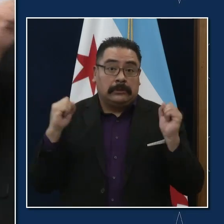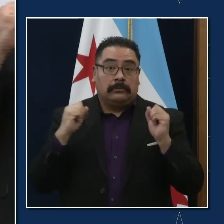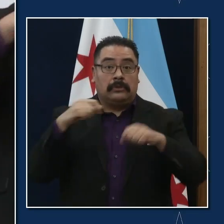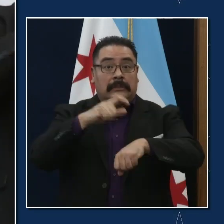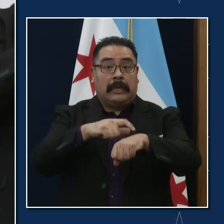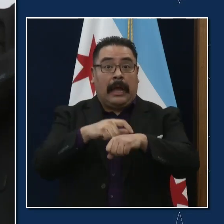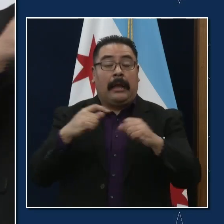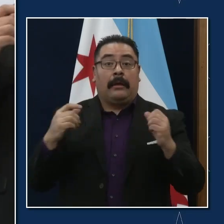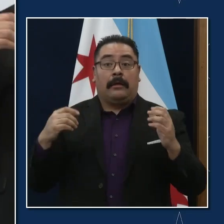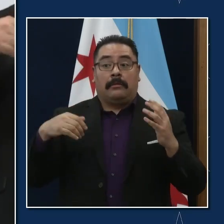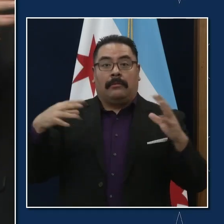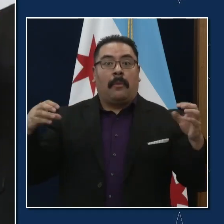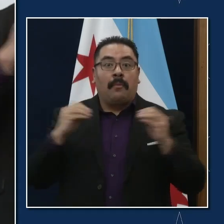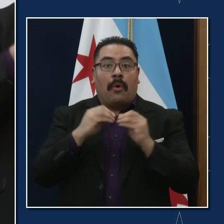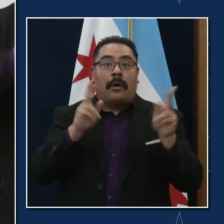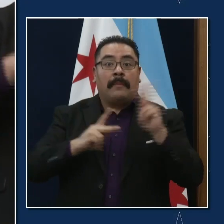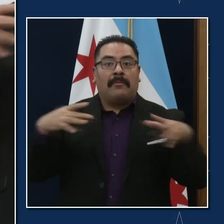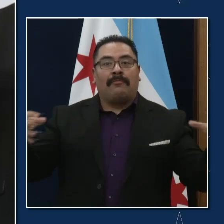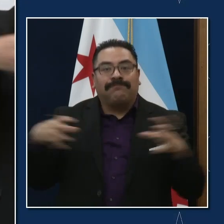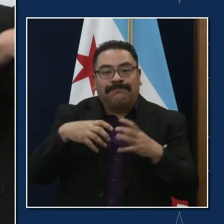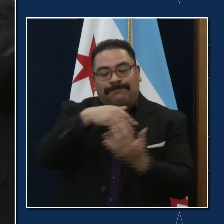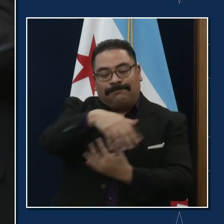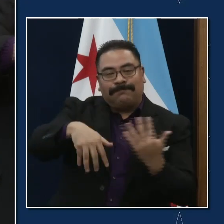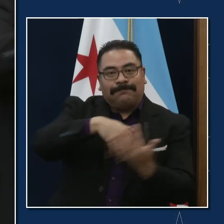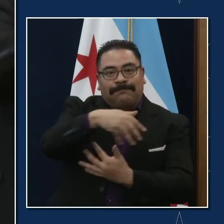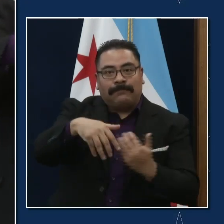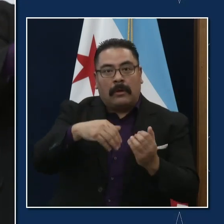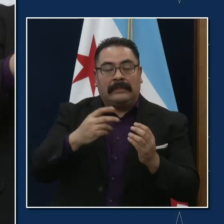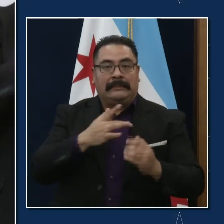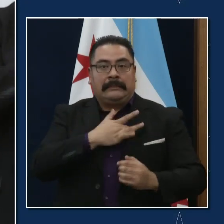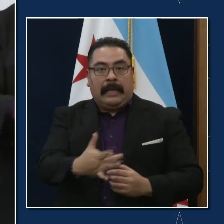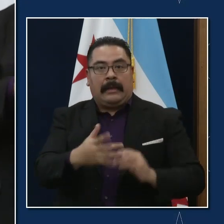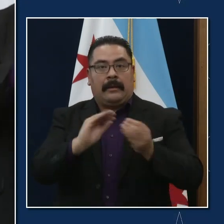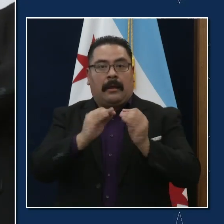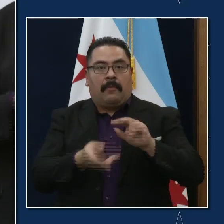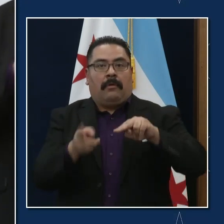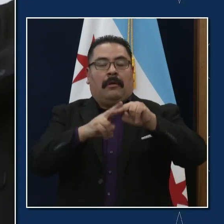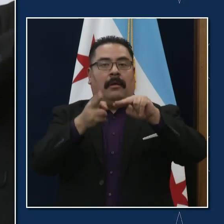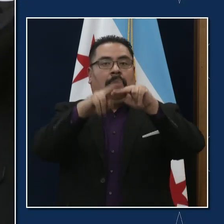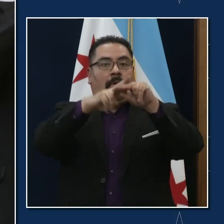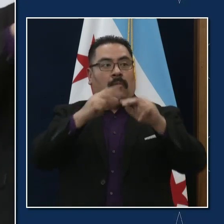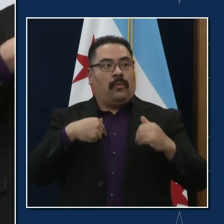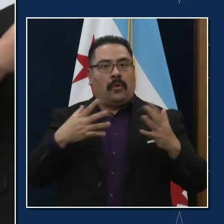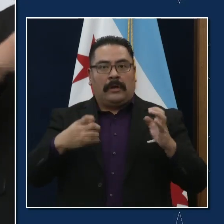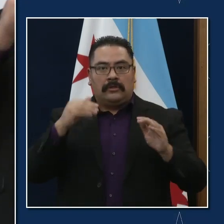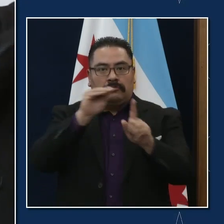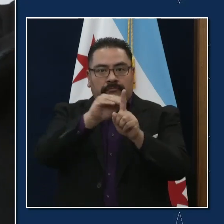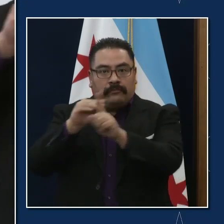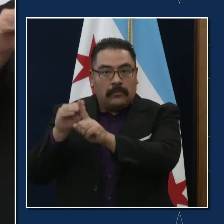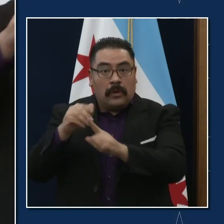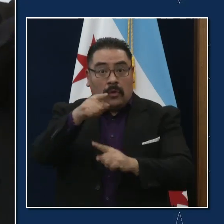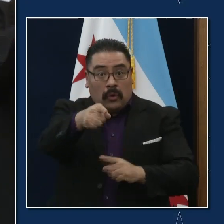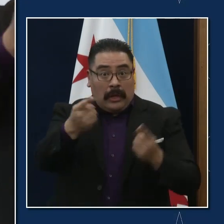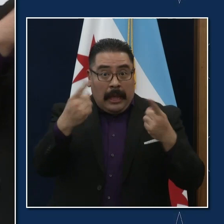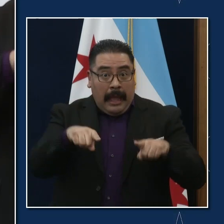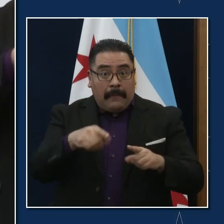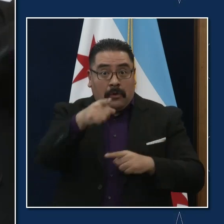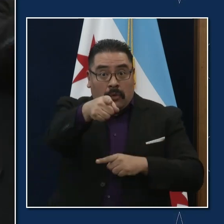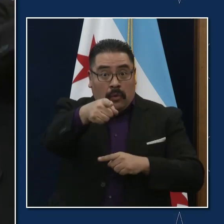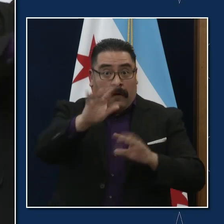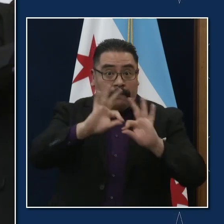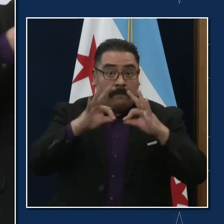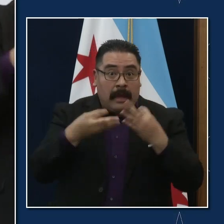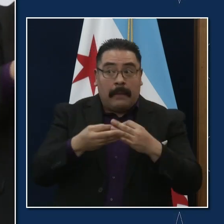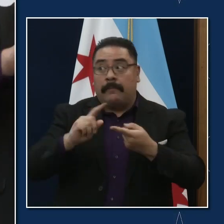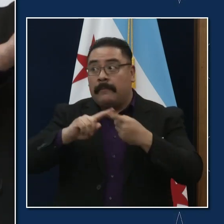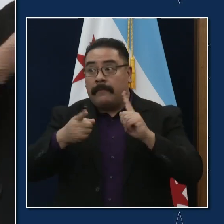es que ocurre la mayor transmisión del virus. Por eso queremos recordarle a las personas que cuando se reúnan con sus